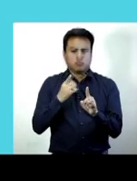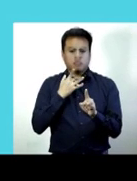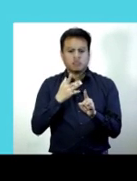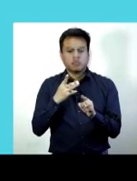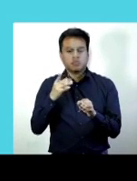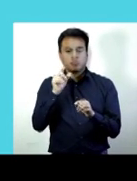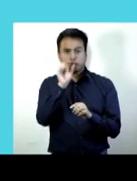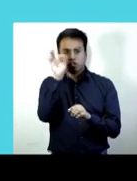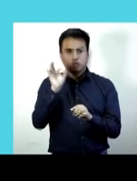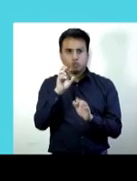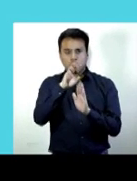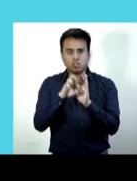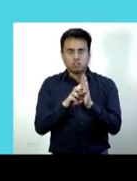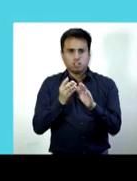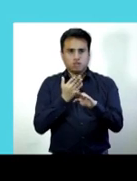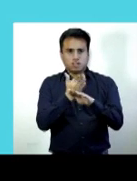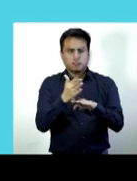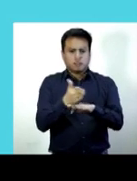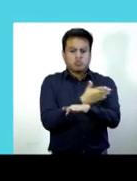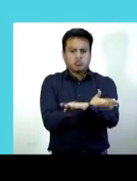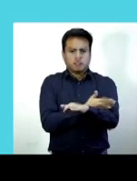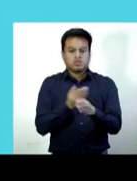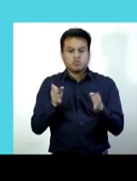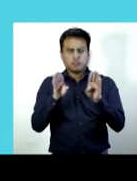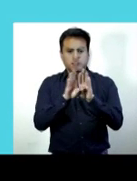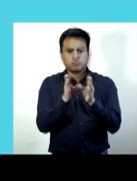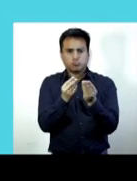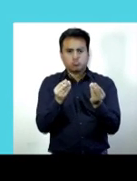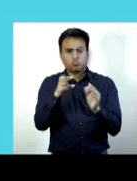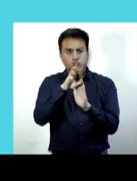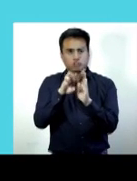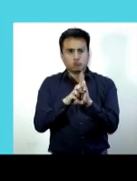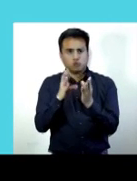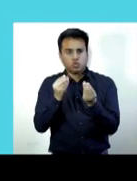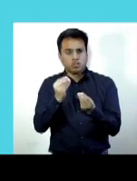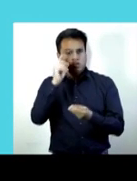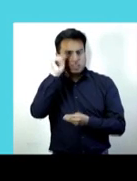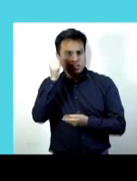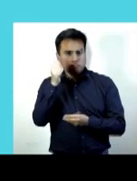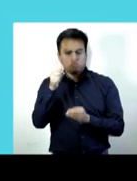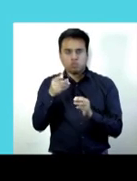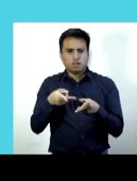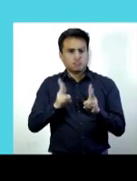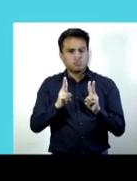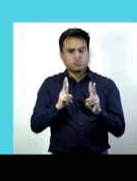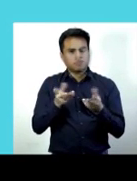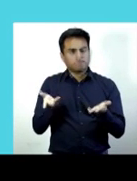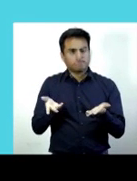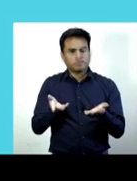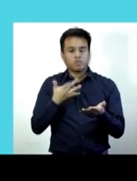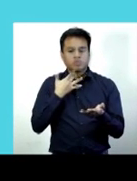en Paseo Baquedano 1073, en horarios de oficina. Con buenas ideas no pasan la